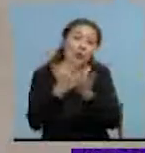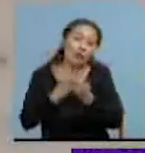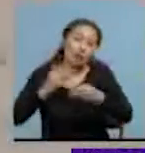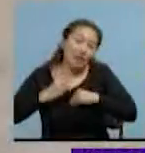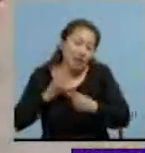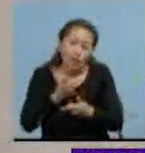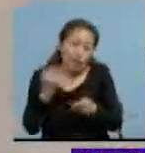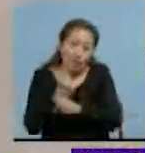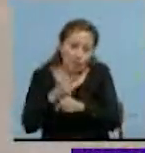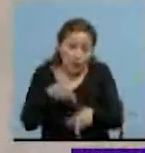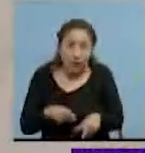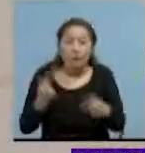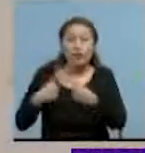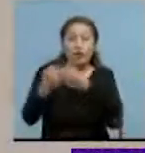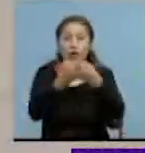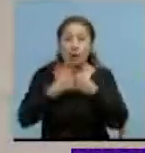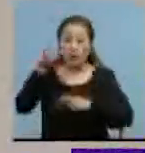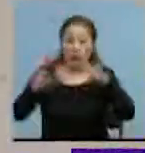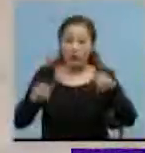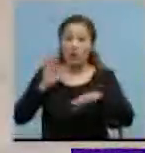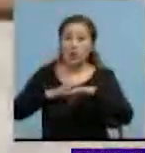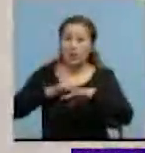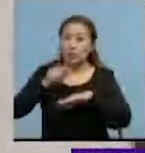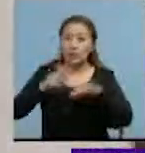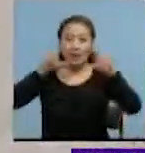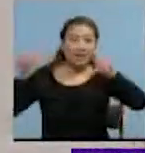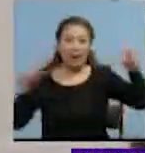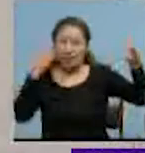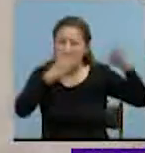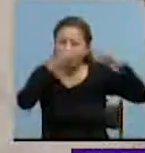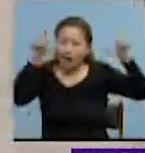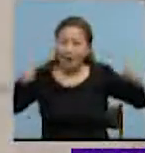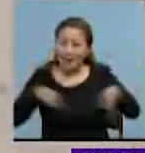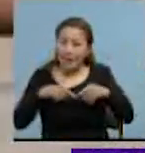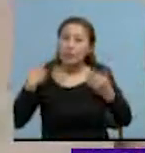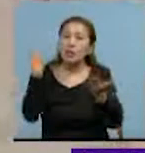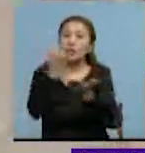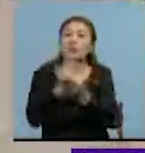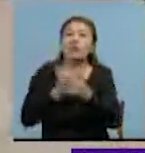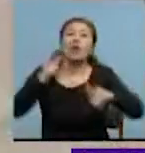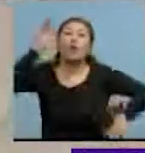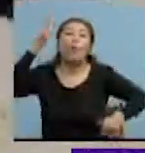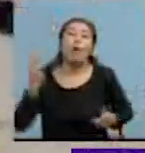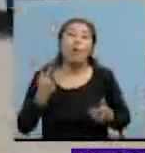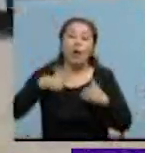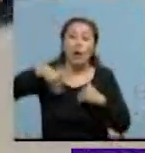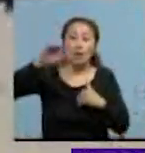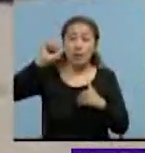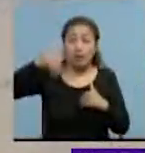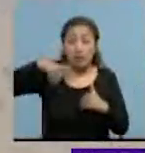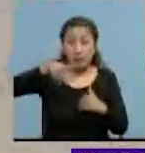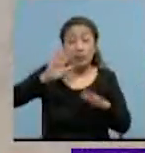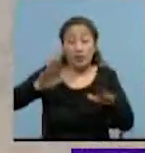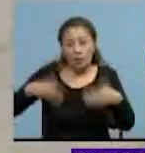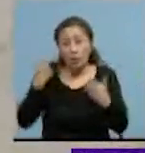no pueden estar, pero de acuerdo a la gente que está en la organización de esta pantalla gigante, quieren que la orquesta se presente en Humahuaca el próximo martes, así